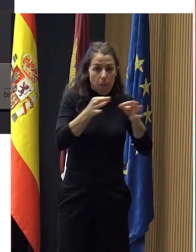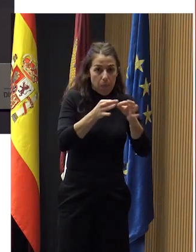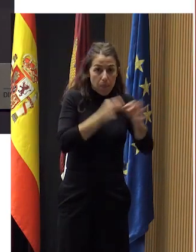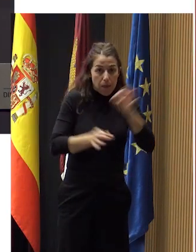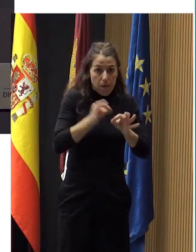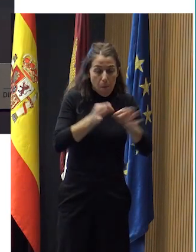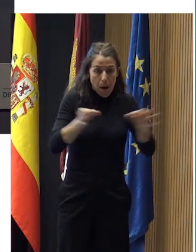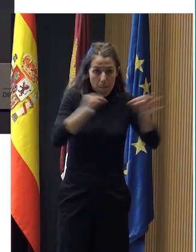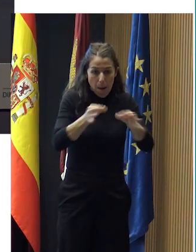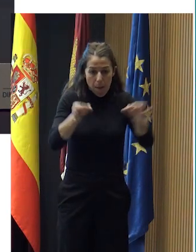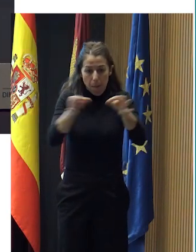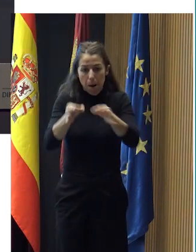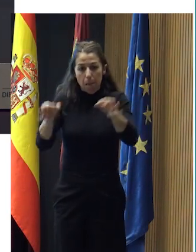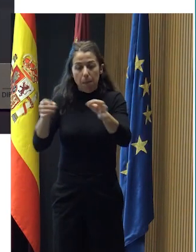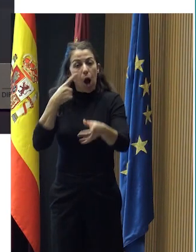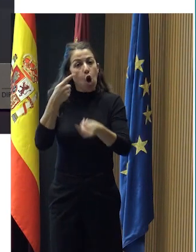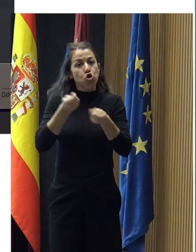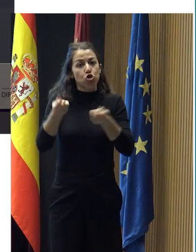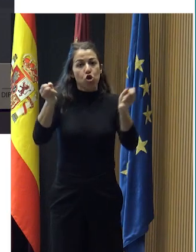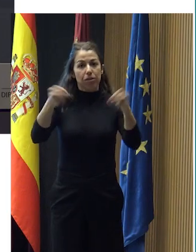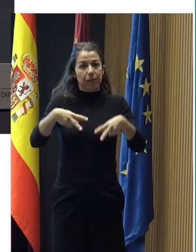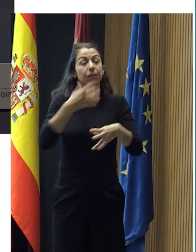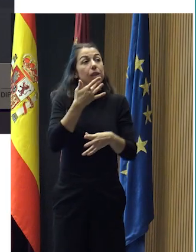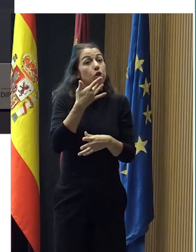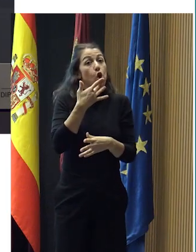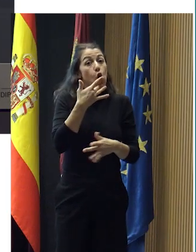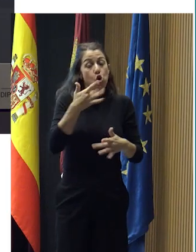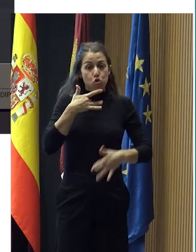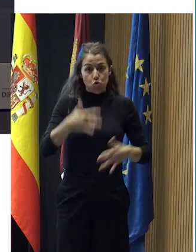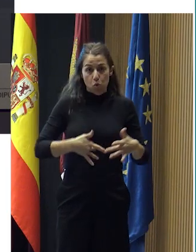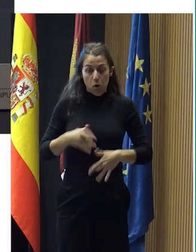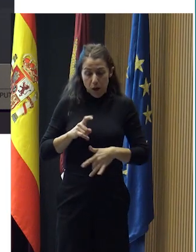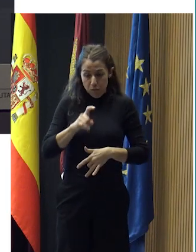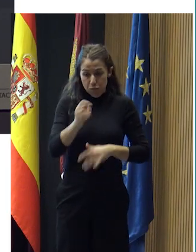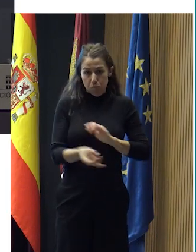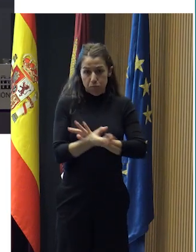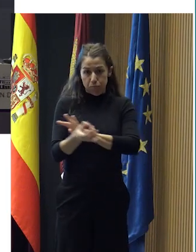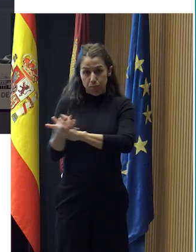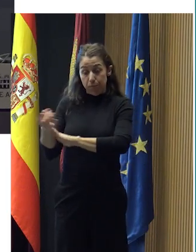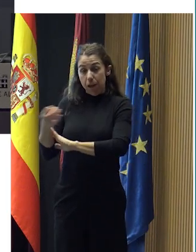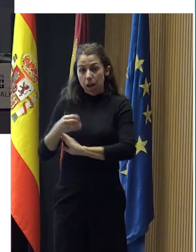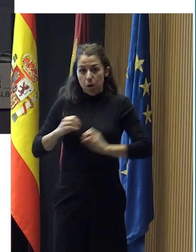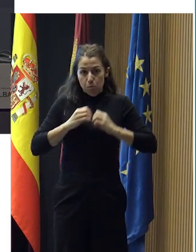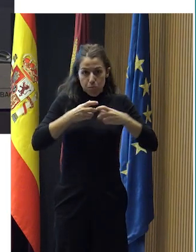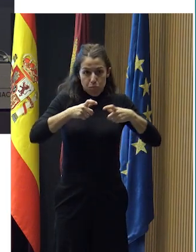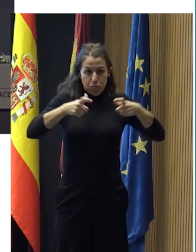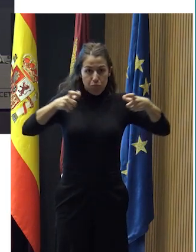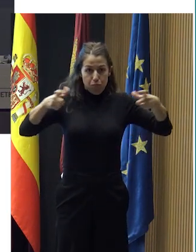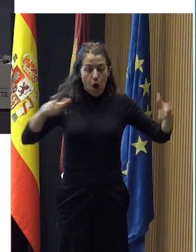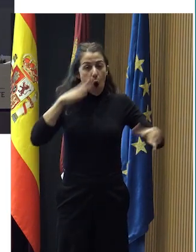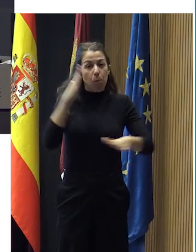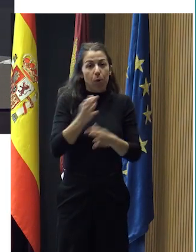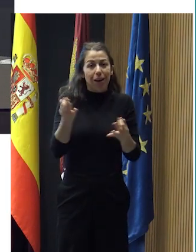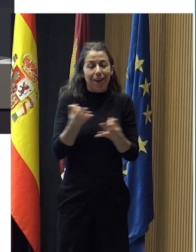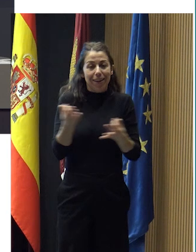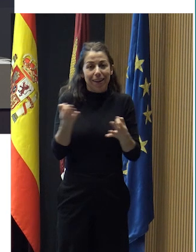ese crecimiento descontrolado es lo que va a provocar los tumores y el crecimiento de los tumores y su expansión va a provocar pues, lo que